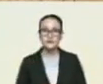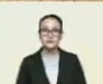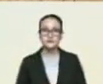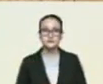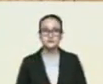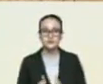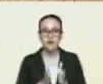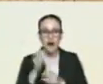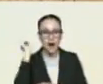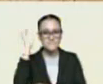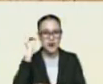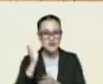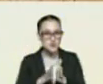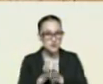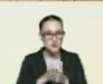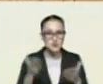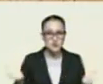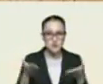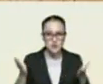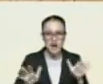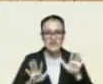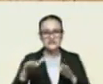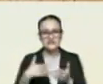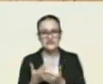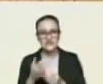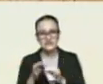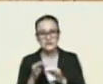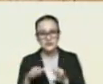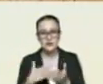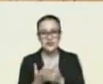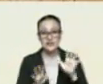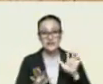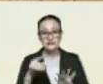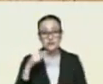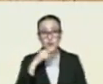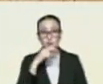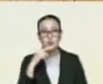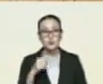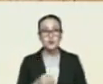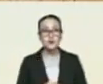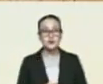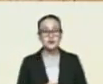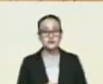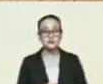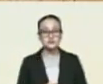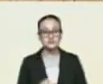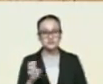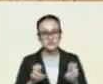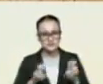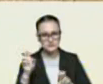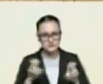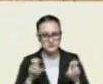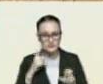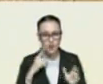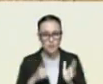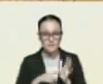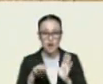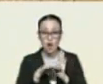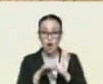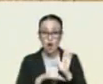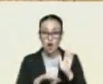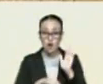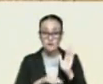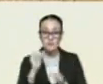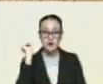motivacional e informativa se hizo entre el 15 de septiembre y el 15 de octubre. El monitoreo del cumplimiento de las normas de